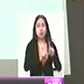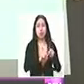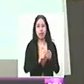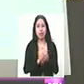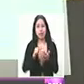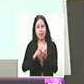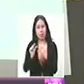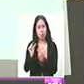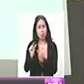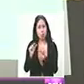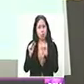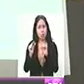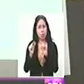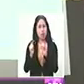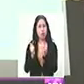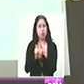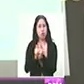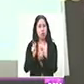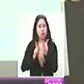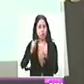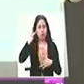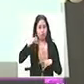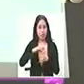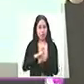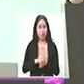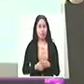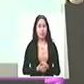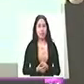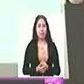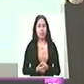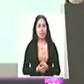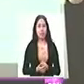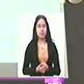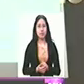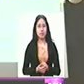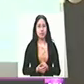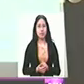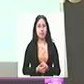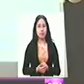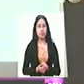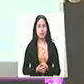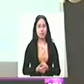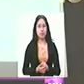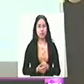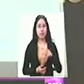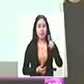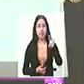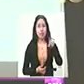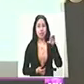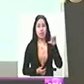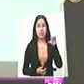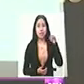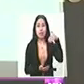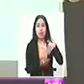momento se encuentra con una incidencia del 11 por cada 100.000